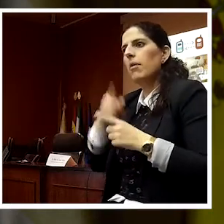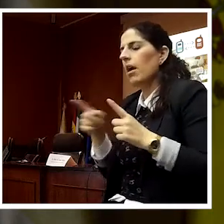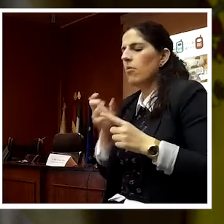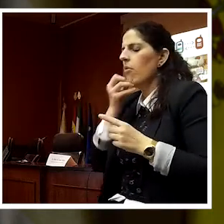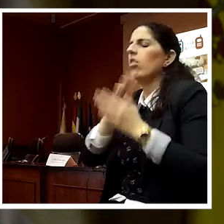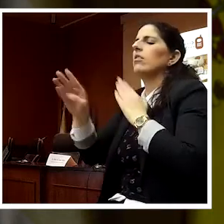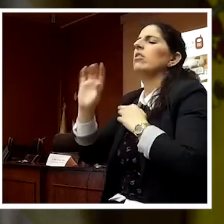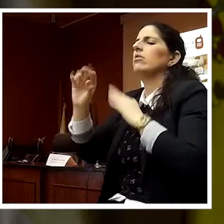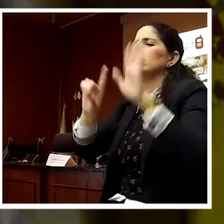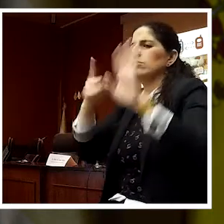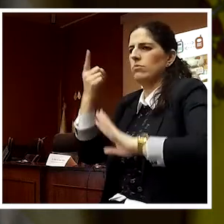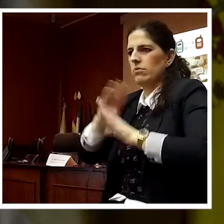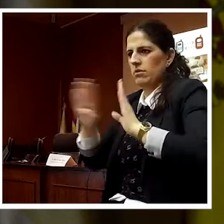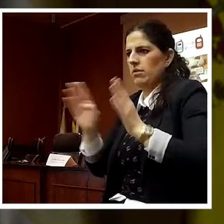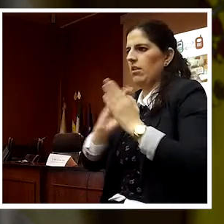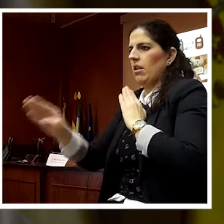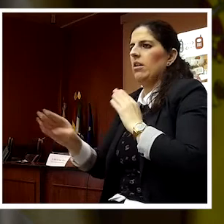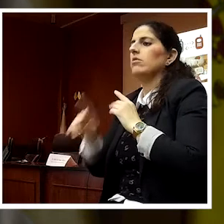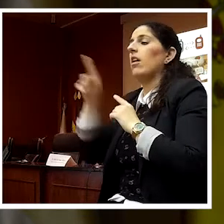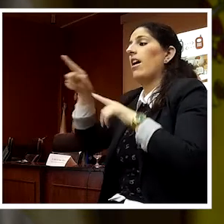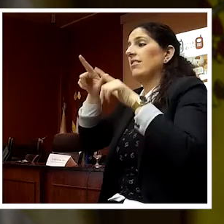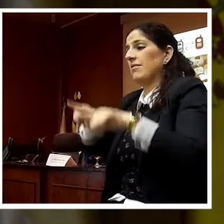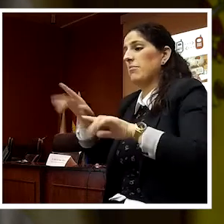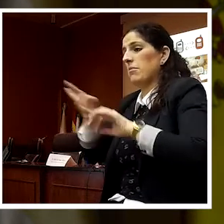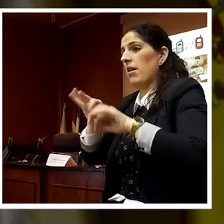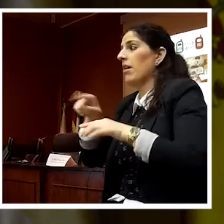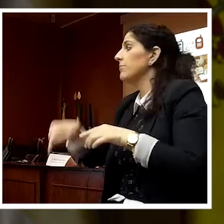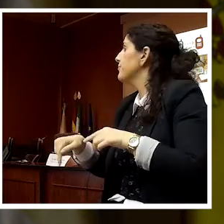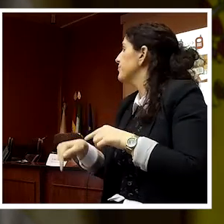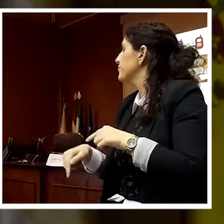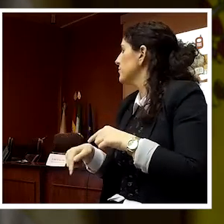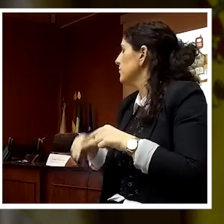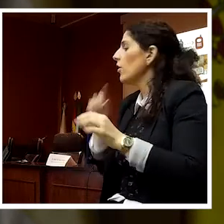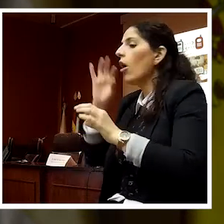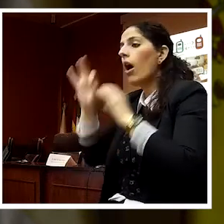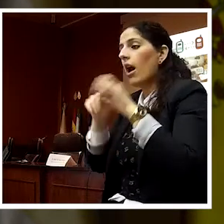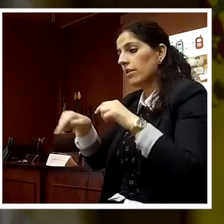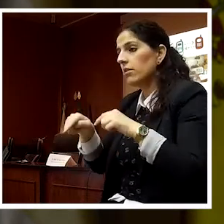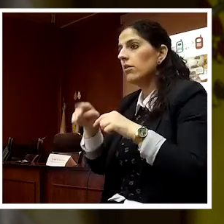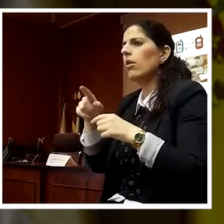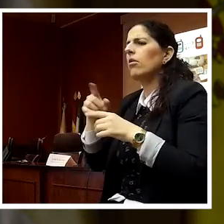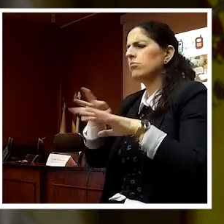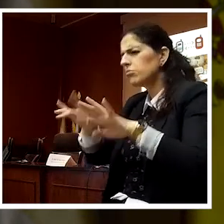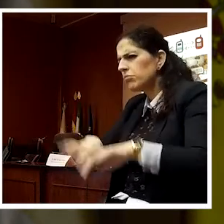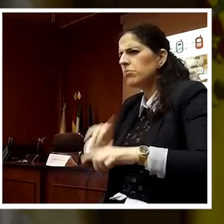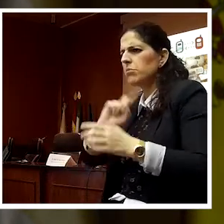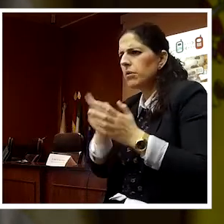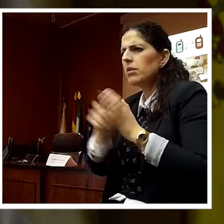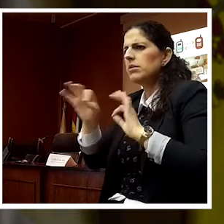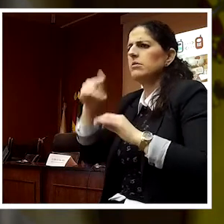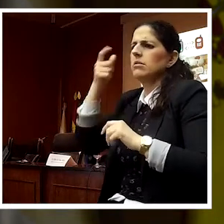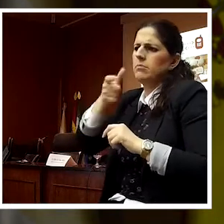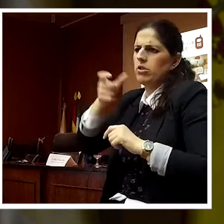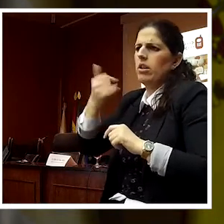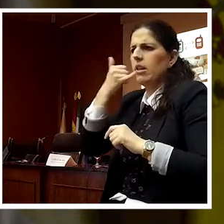Cuando llamas al 061, esta llamada entra en una sala con múltiples múltiples ordenadores, gente con